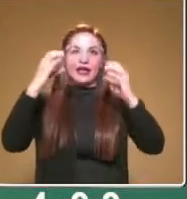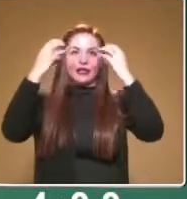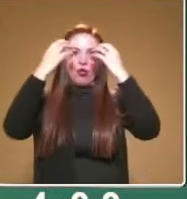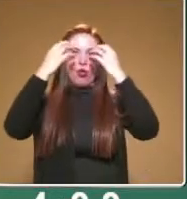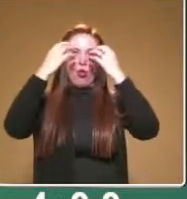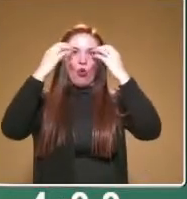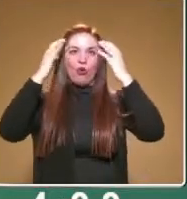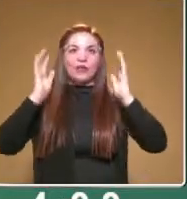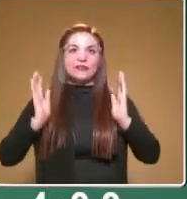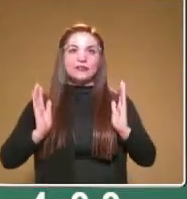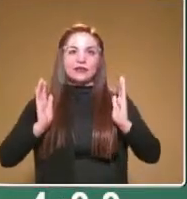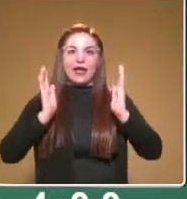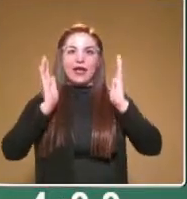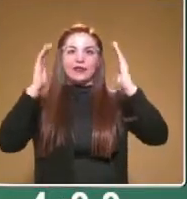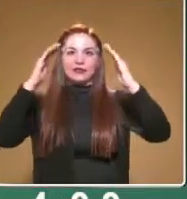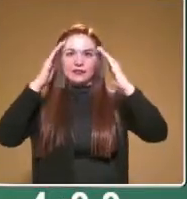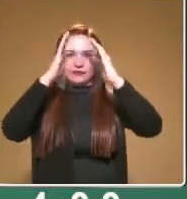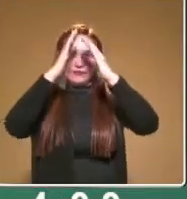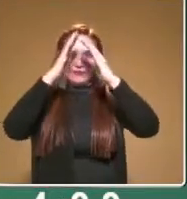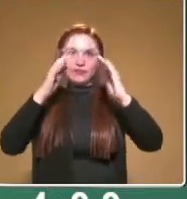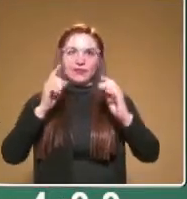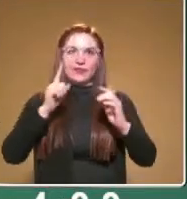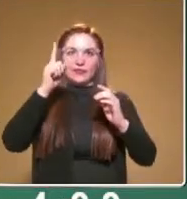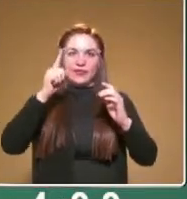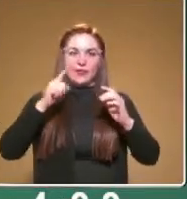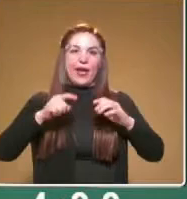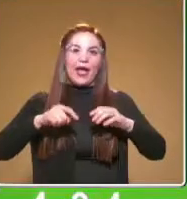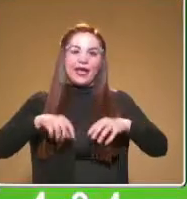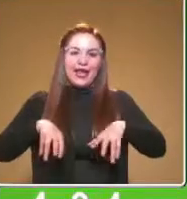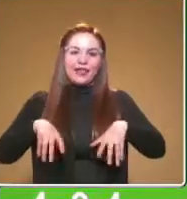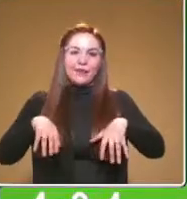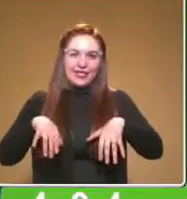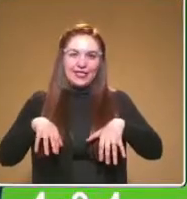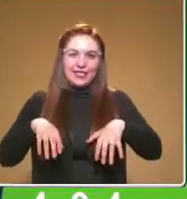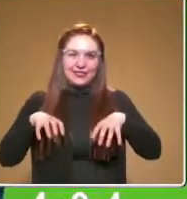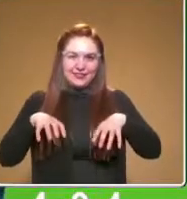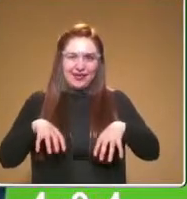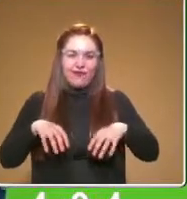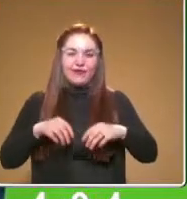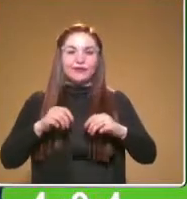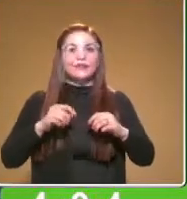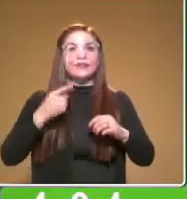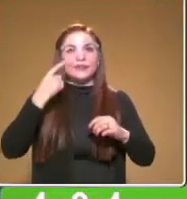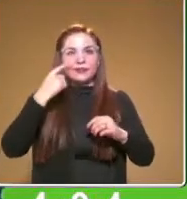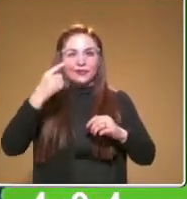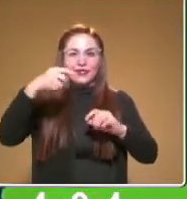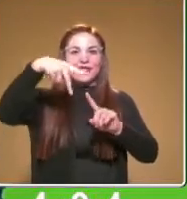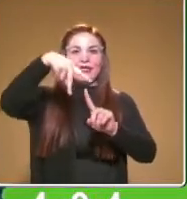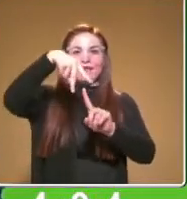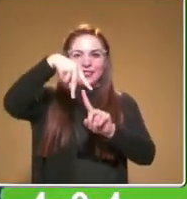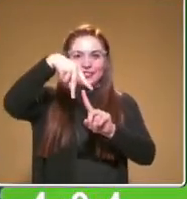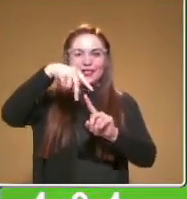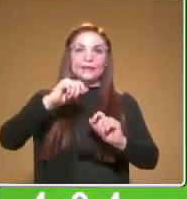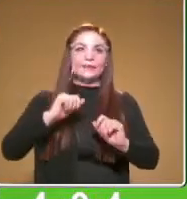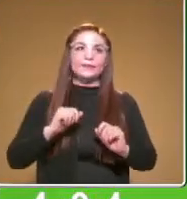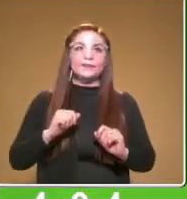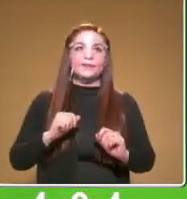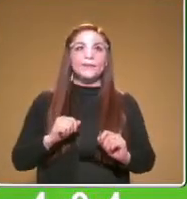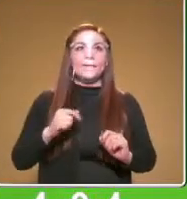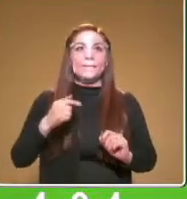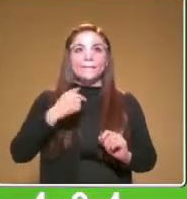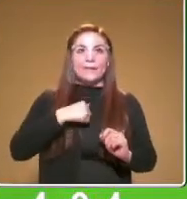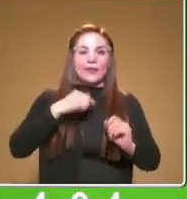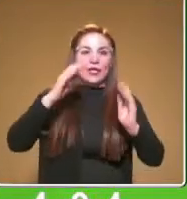forma particular aquí, y los ojos y en la parte de abajo, pues... Las patitas o los tentáculos, lo que sea, ¿verdad? Es un fantasmita, ¿verdad? Pero vamos a decirle patitas. Si yo